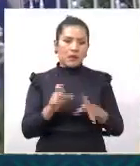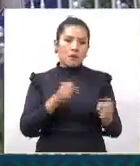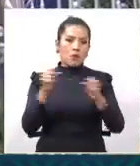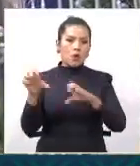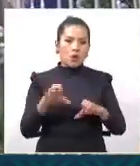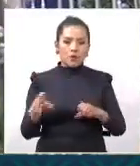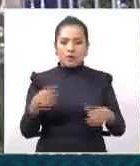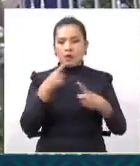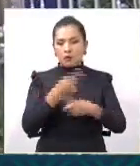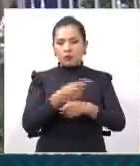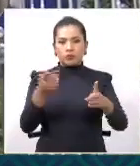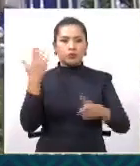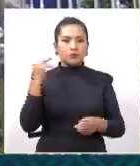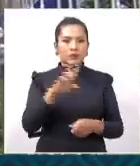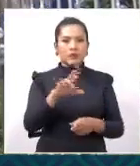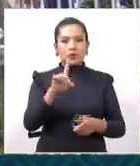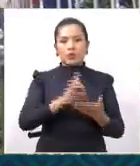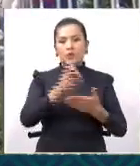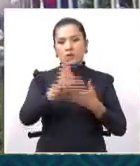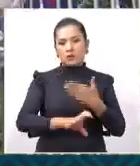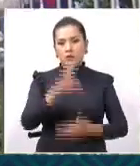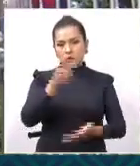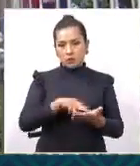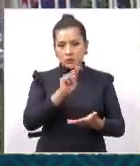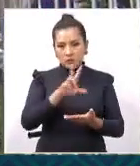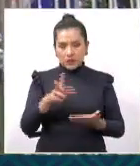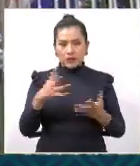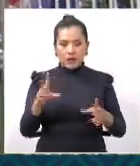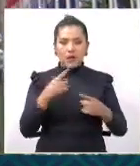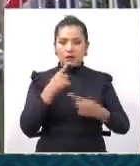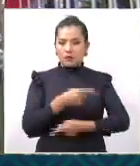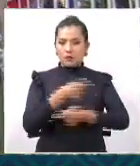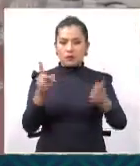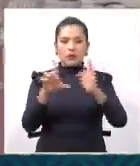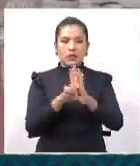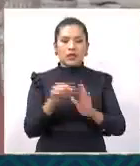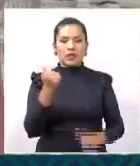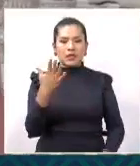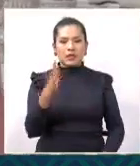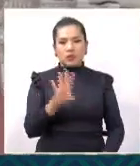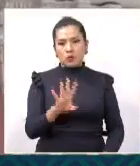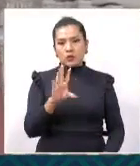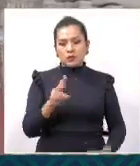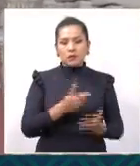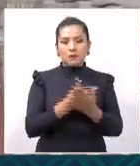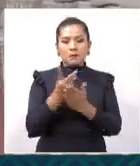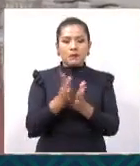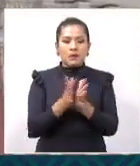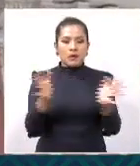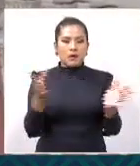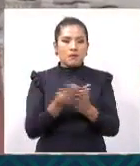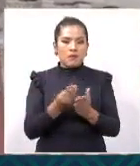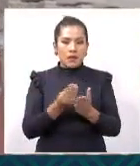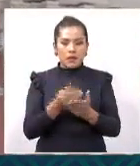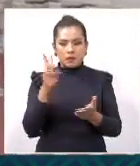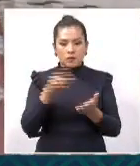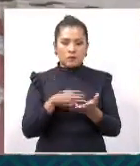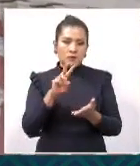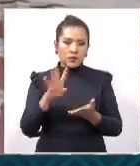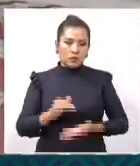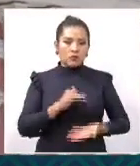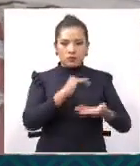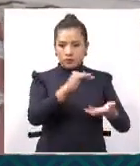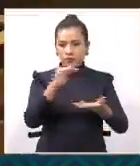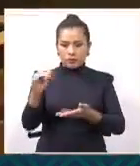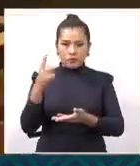Promulgó el 31 de diciembre del año 2023 la Ley 1546 del Presupuesto General del Estado 2024, luego de